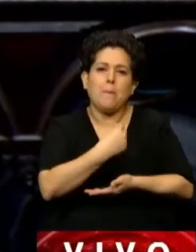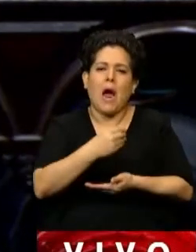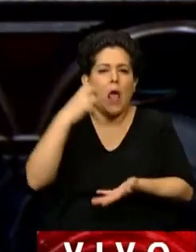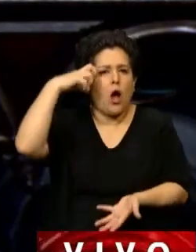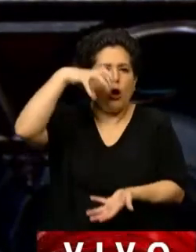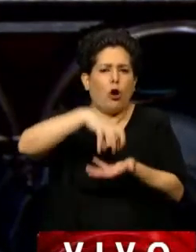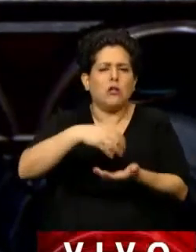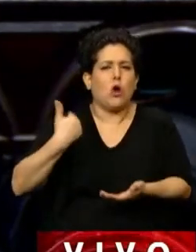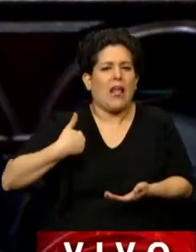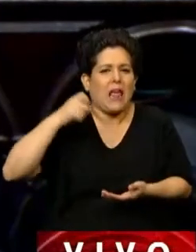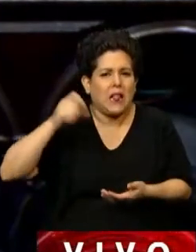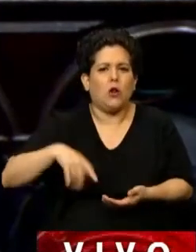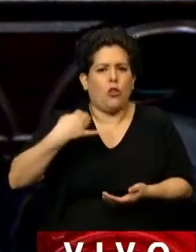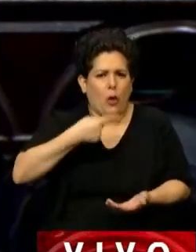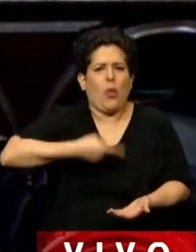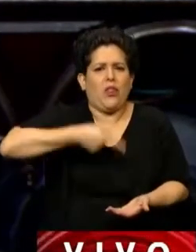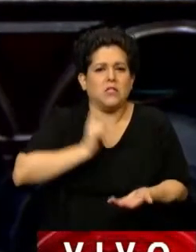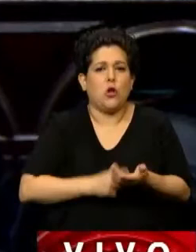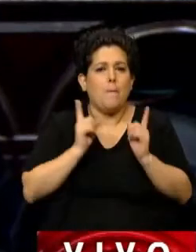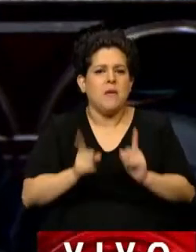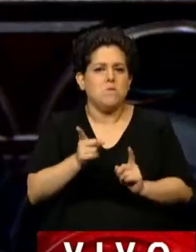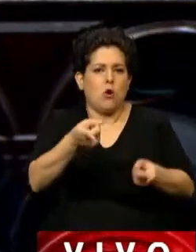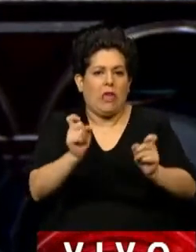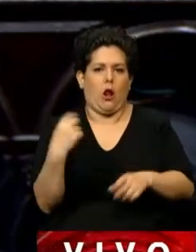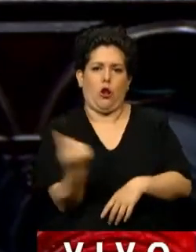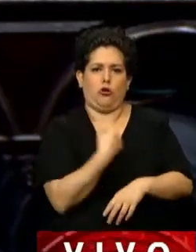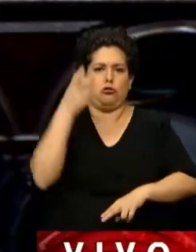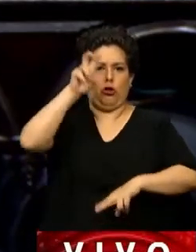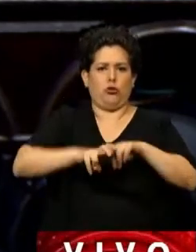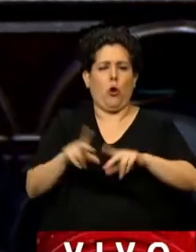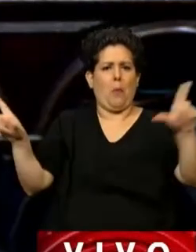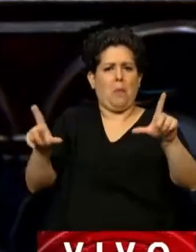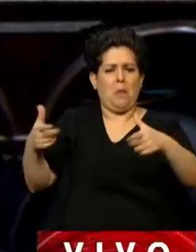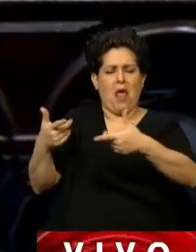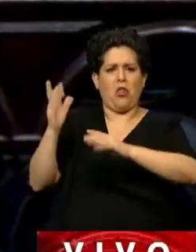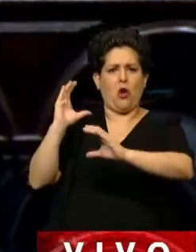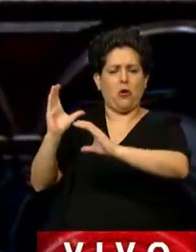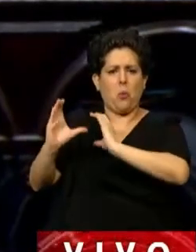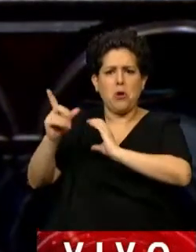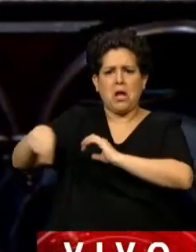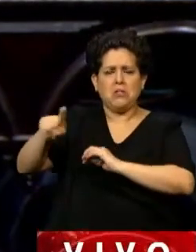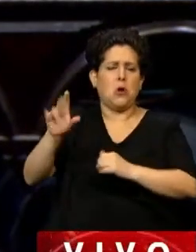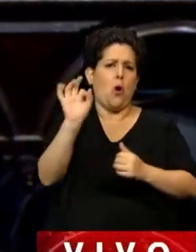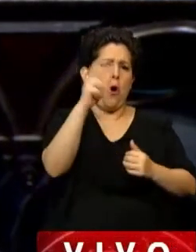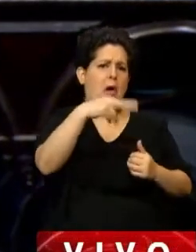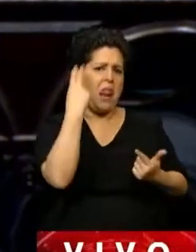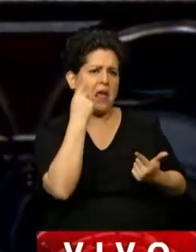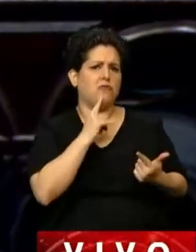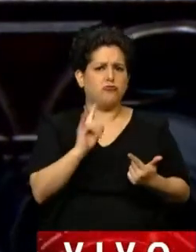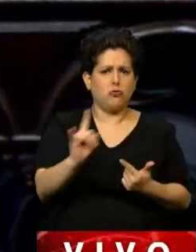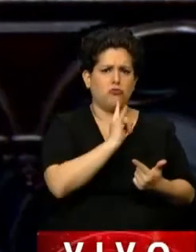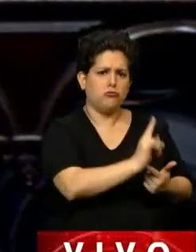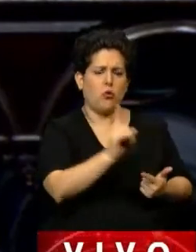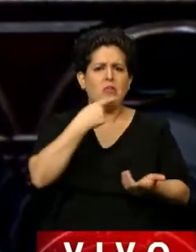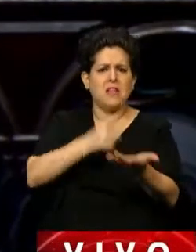argentino la tomen los que estamos acá sentados, ni los medios de comunicación, ni las ONG que tienen